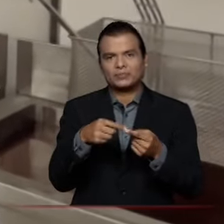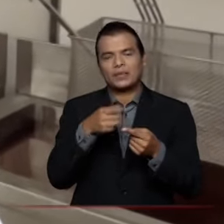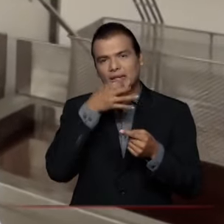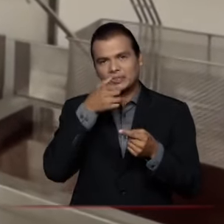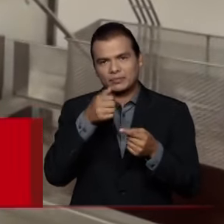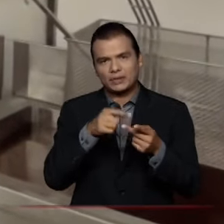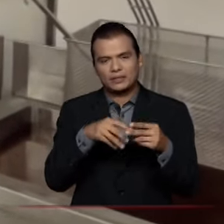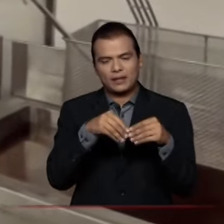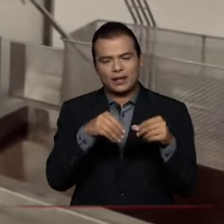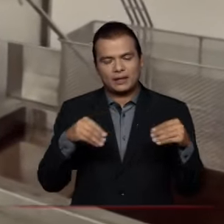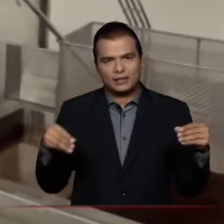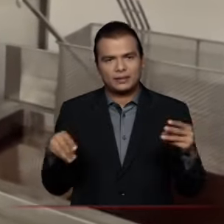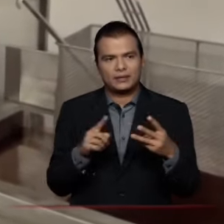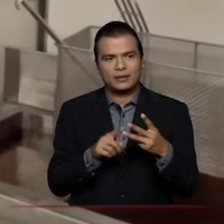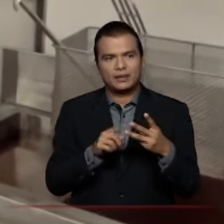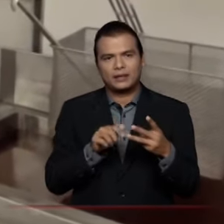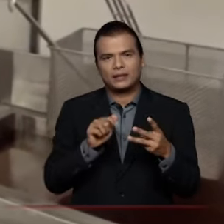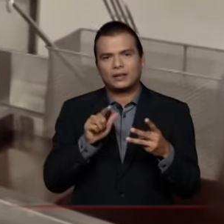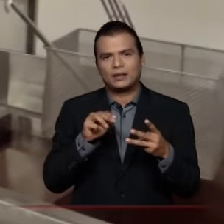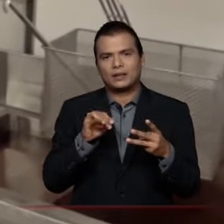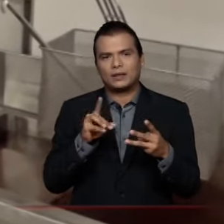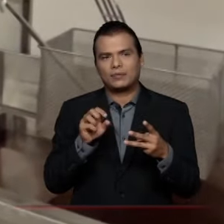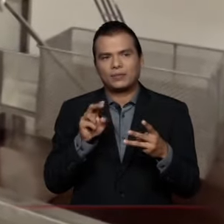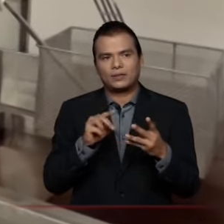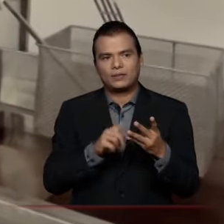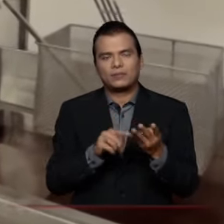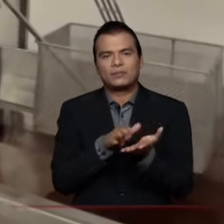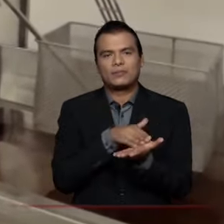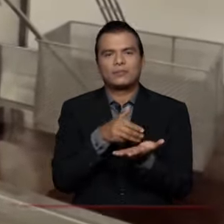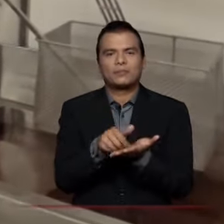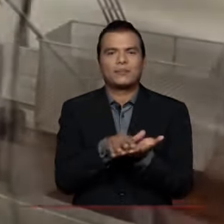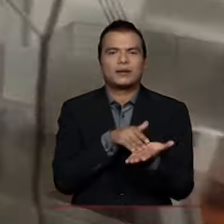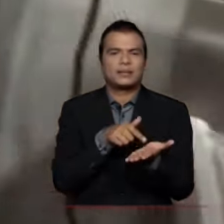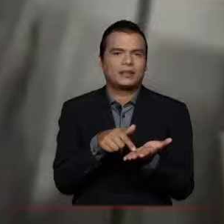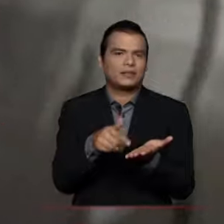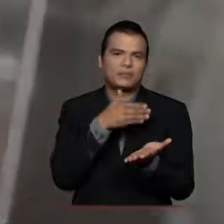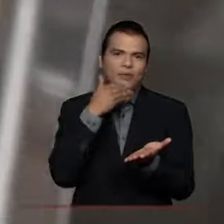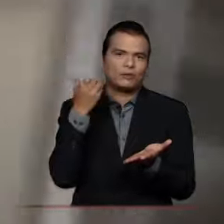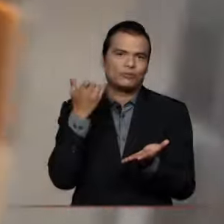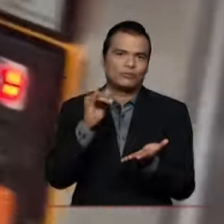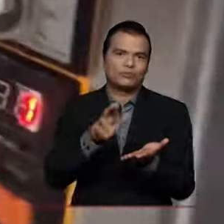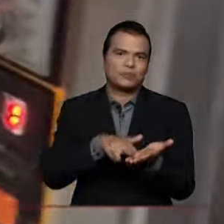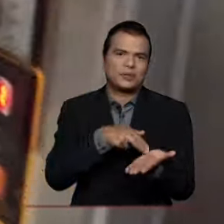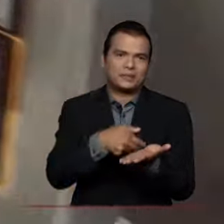almidón y la mantequilla que le que da sabor al pane hono